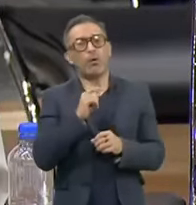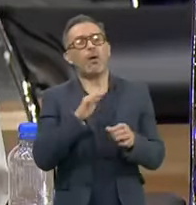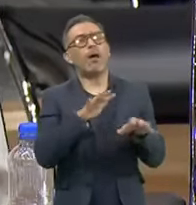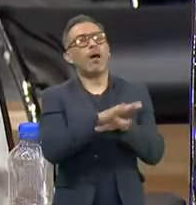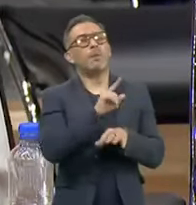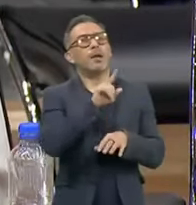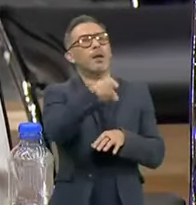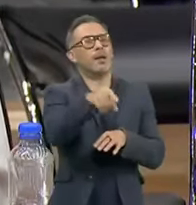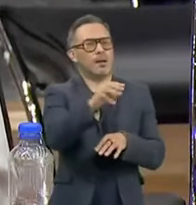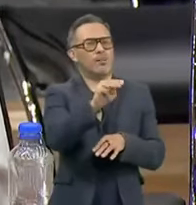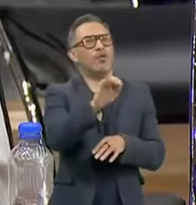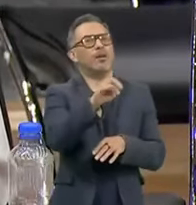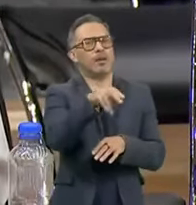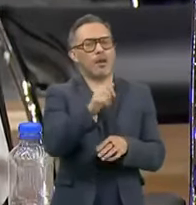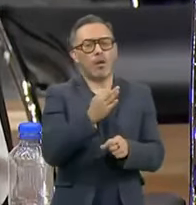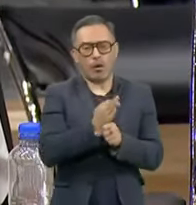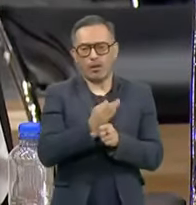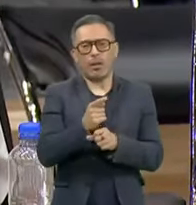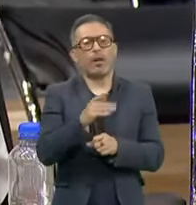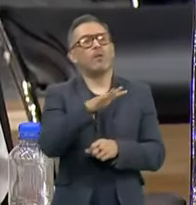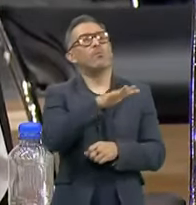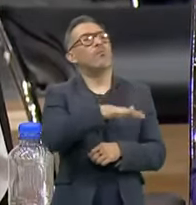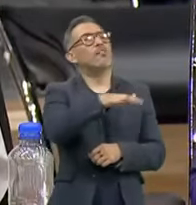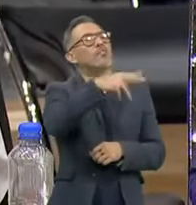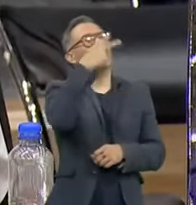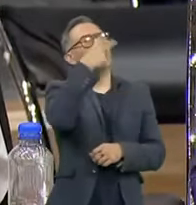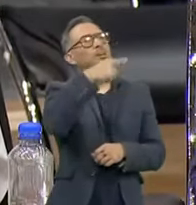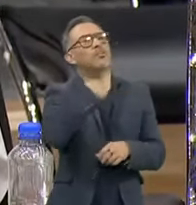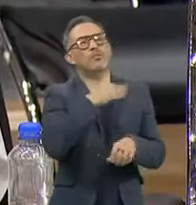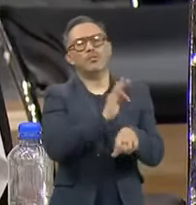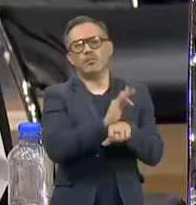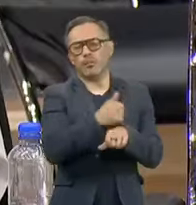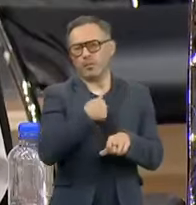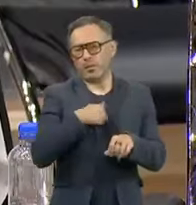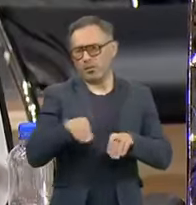y estoy defendiendo los triunfos del pueblo de México y de nuestro movimiento. Gracias.